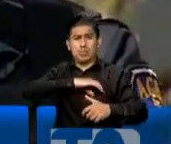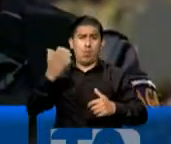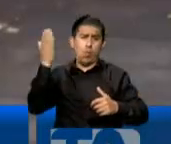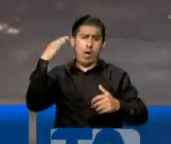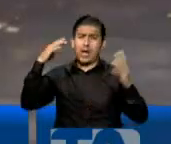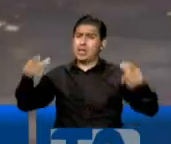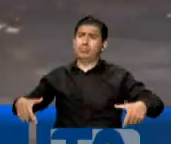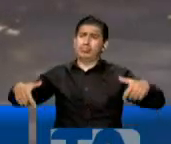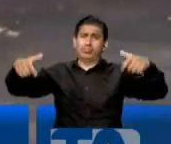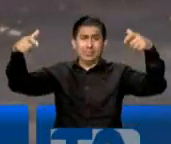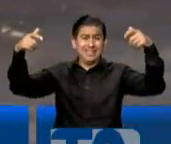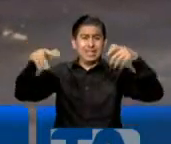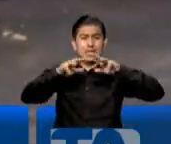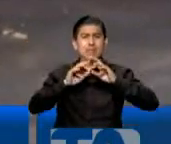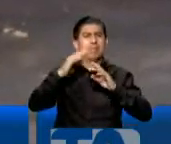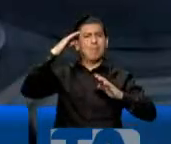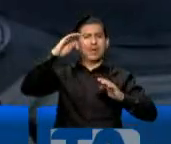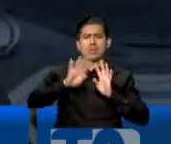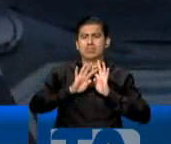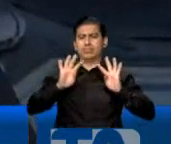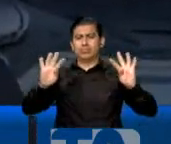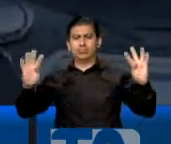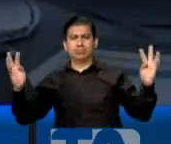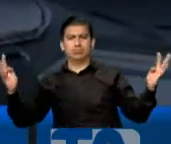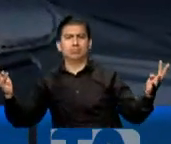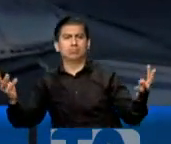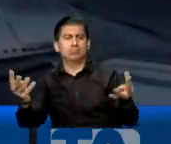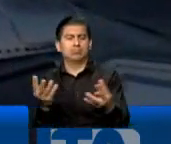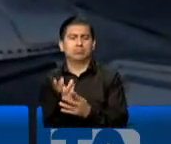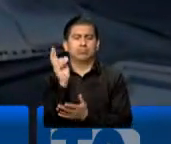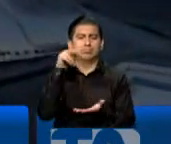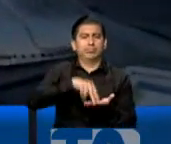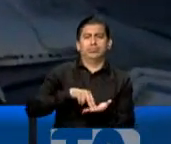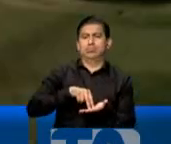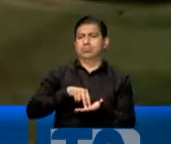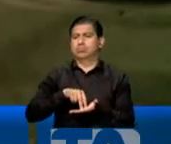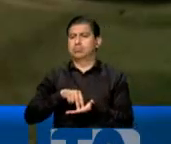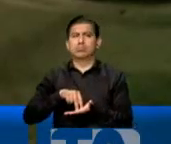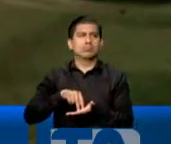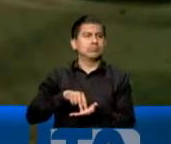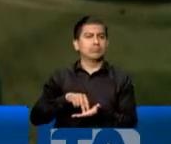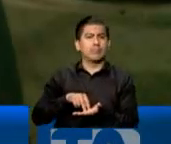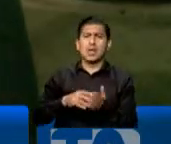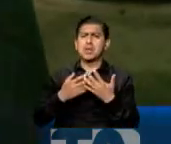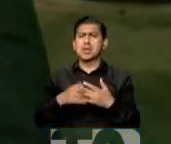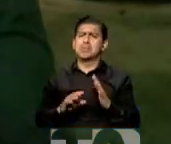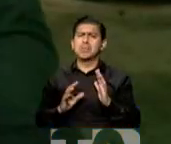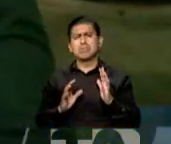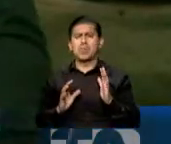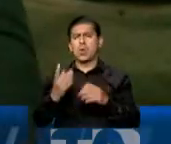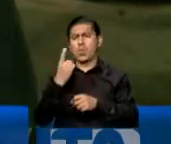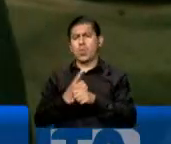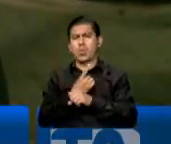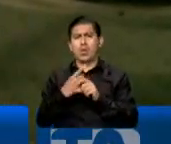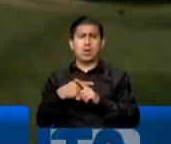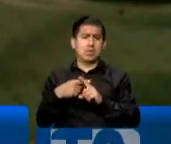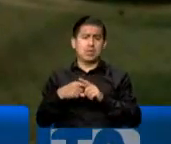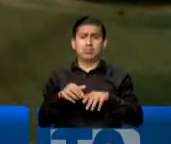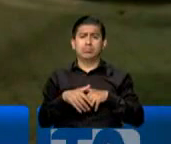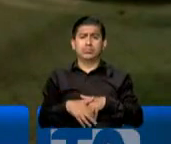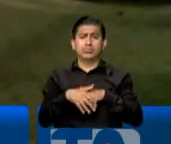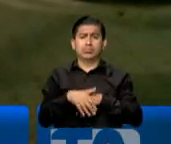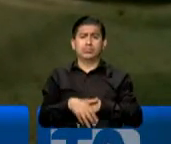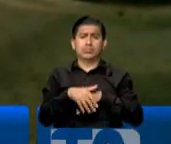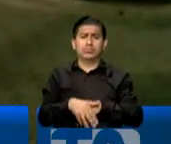ciudad permanecieron custodiados con mallas y un cordón de efectivos de la policía. Tras aproximadamente una hora y media de caminata,